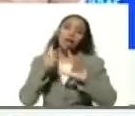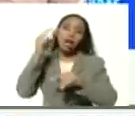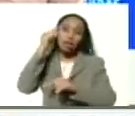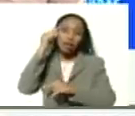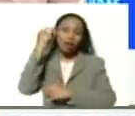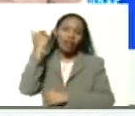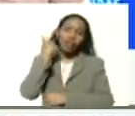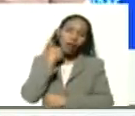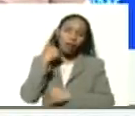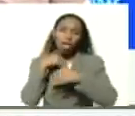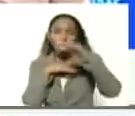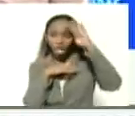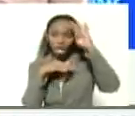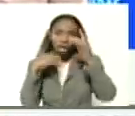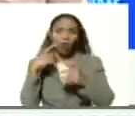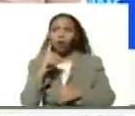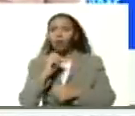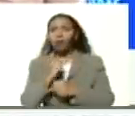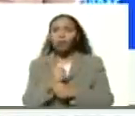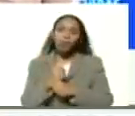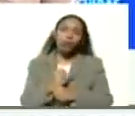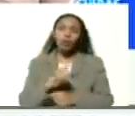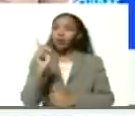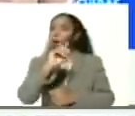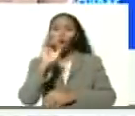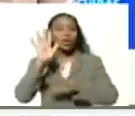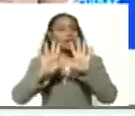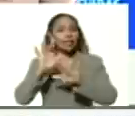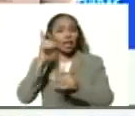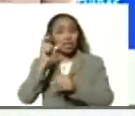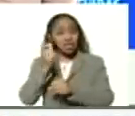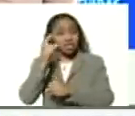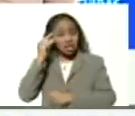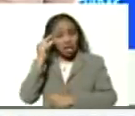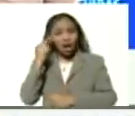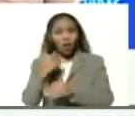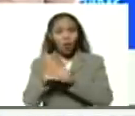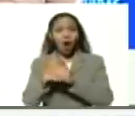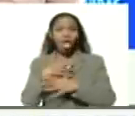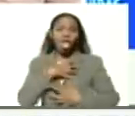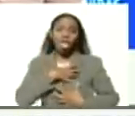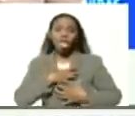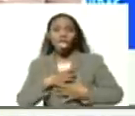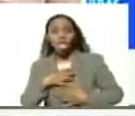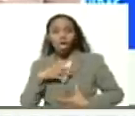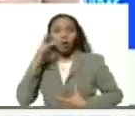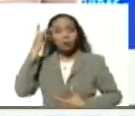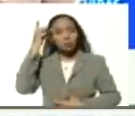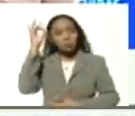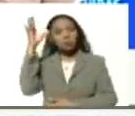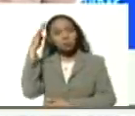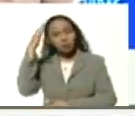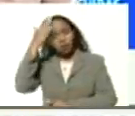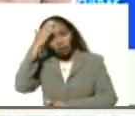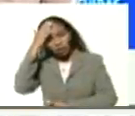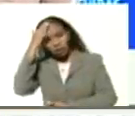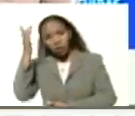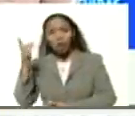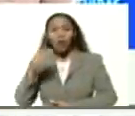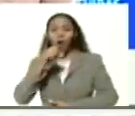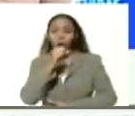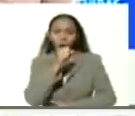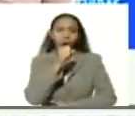fiebre, no esperar 15 días con malestar en el cuerpo, dolor de cabeza,